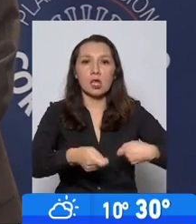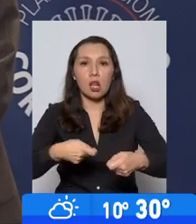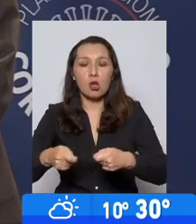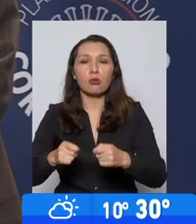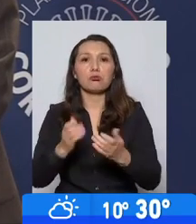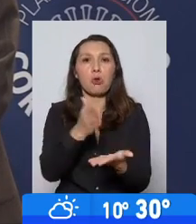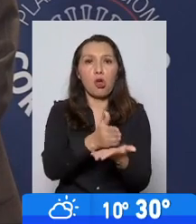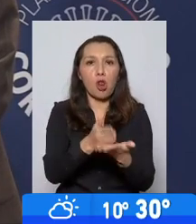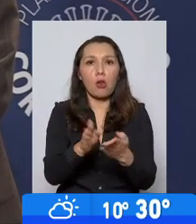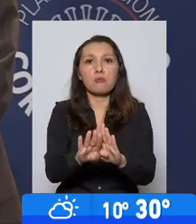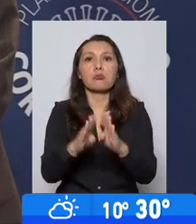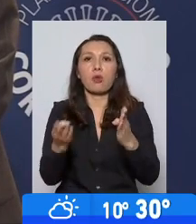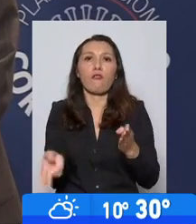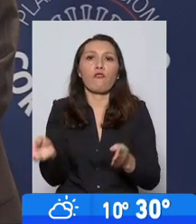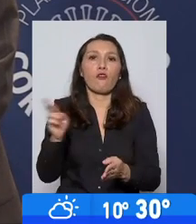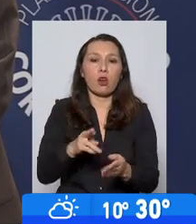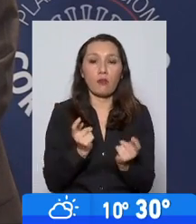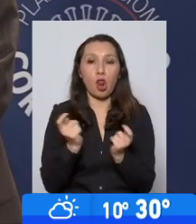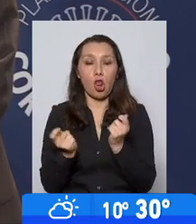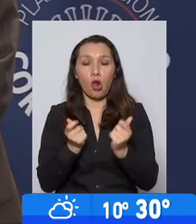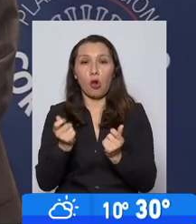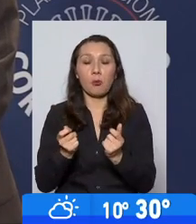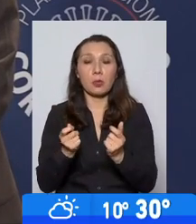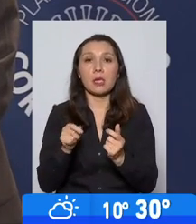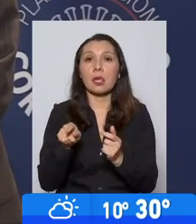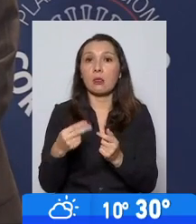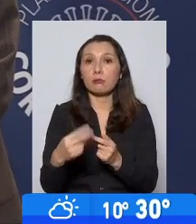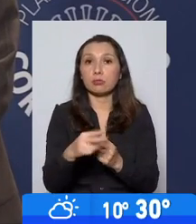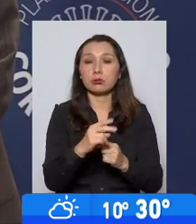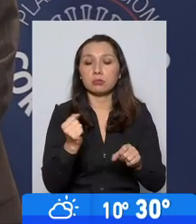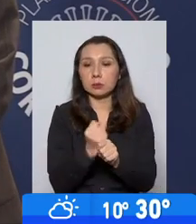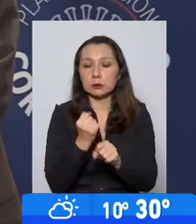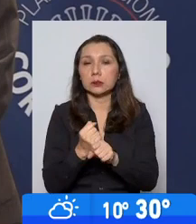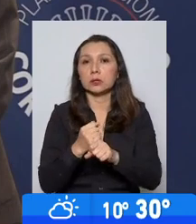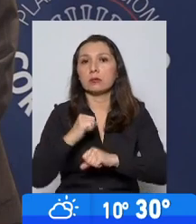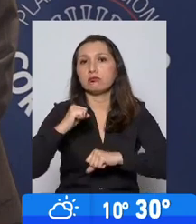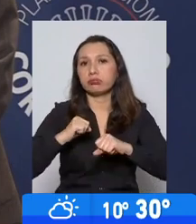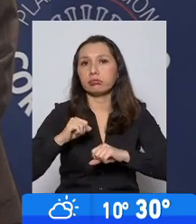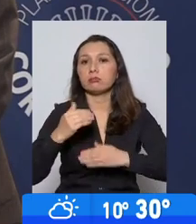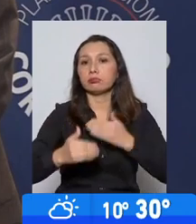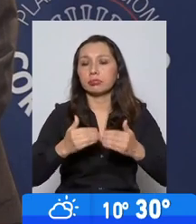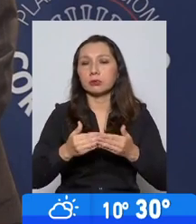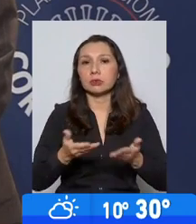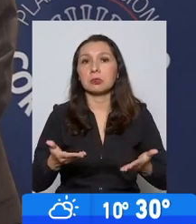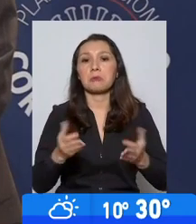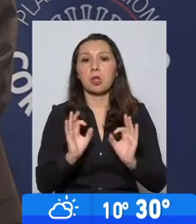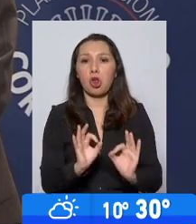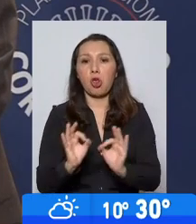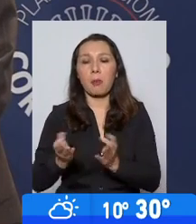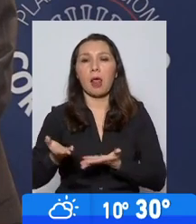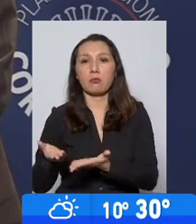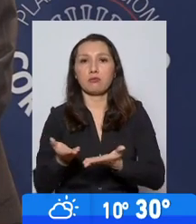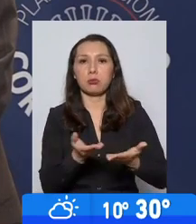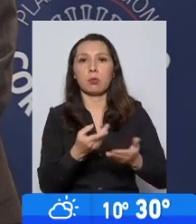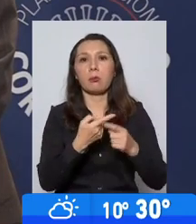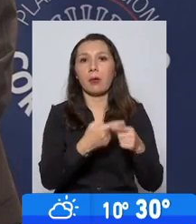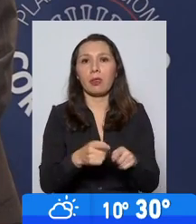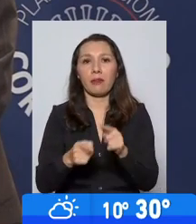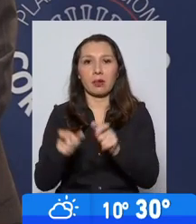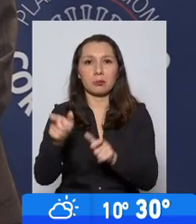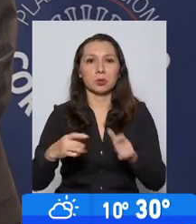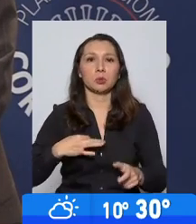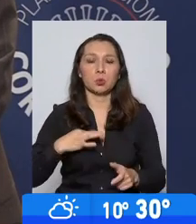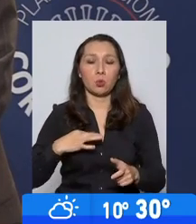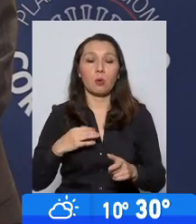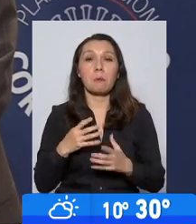sus escuelas, sus economías y produciendo una atención adecuada para los